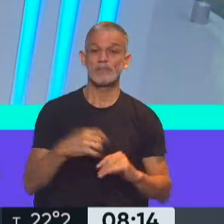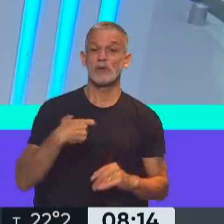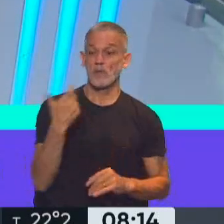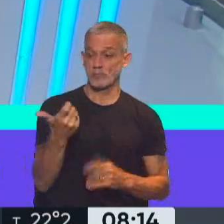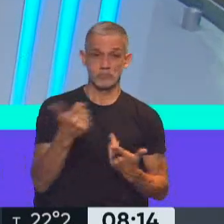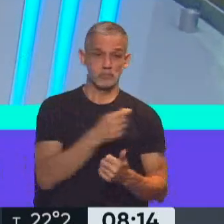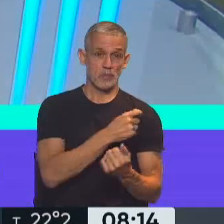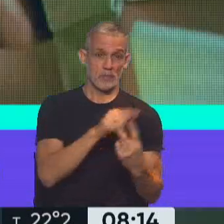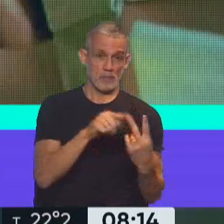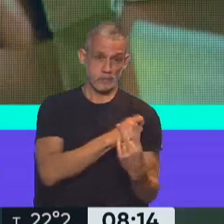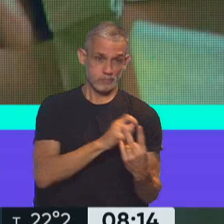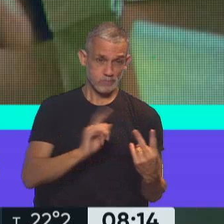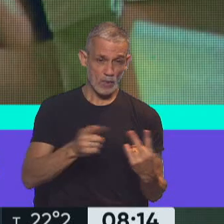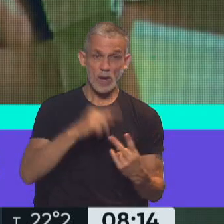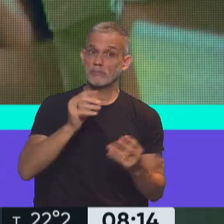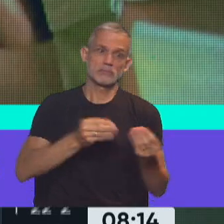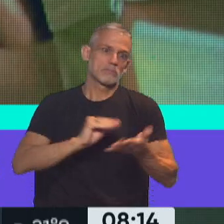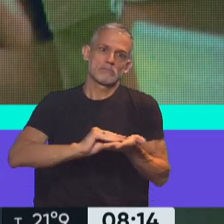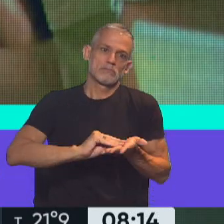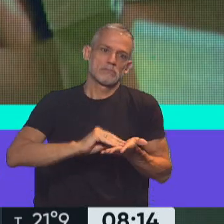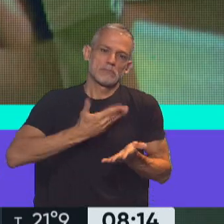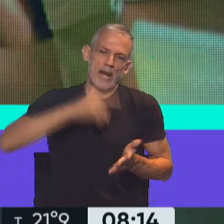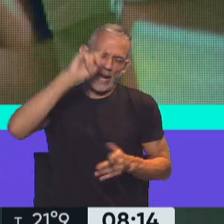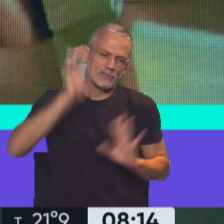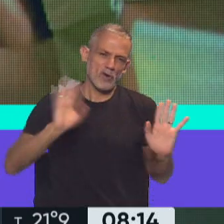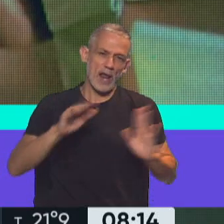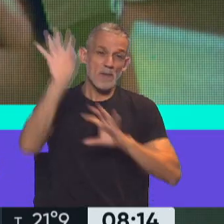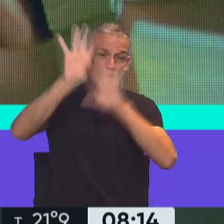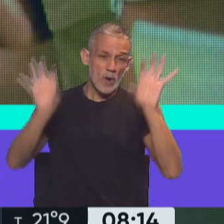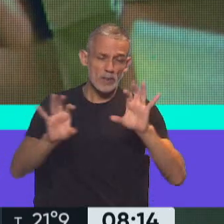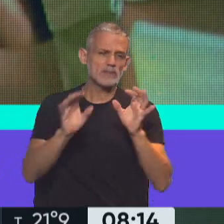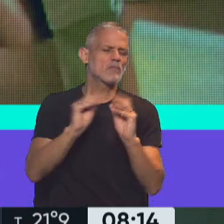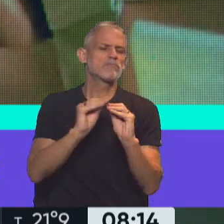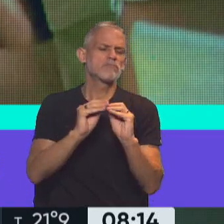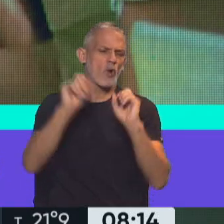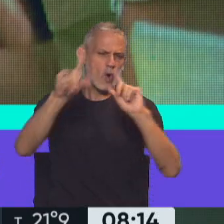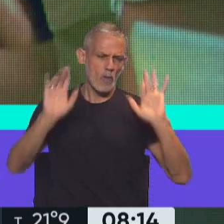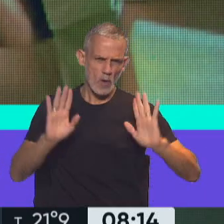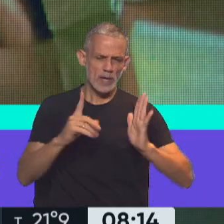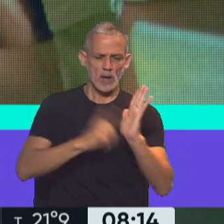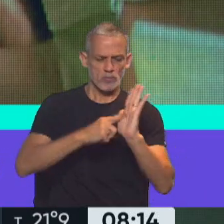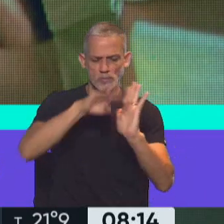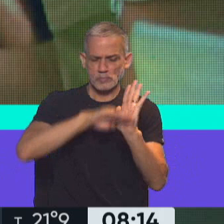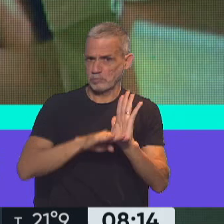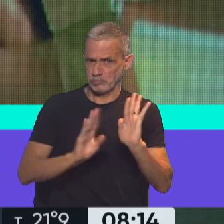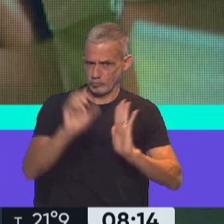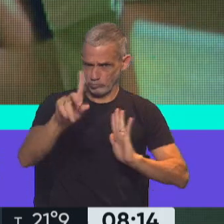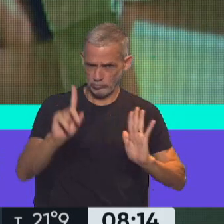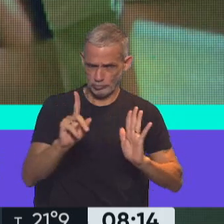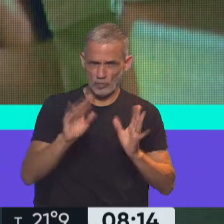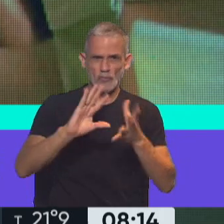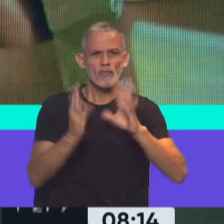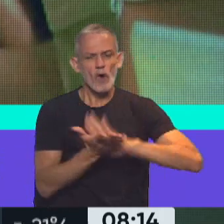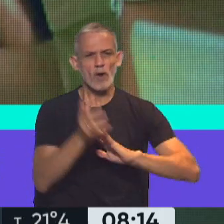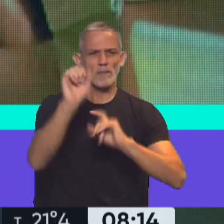una decisión administrativa nacional que le va a otorgar a las provincias este la posibilidad de reglamentar a su vez distintas